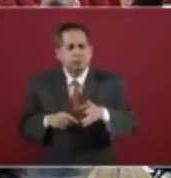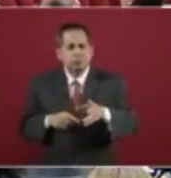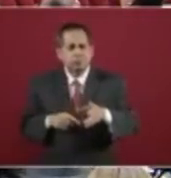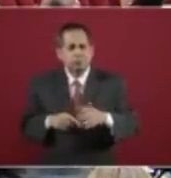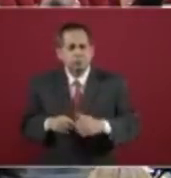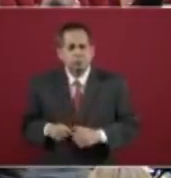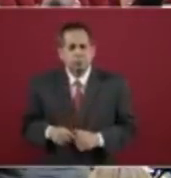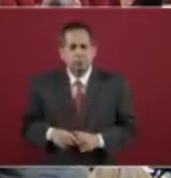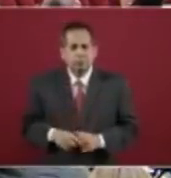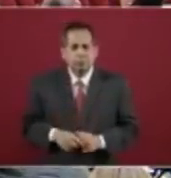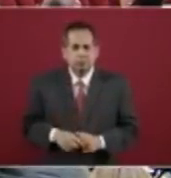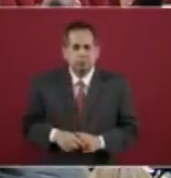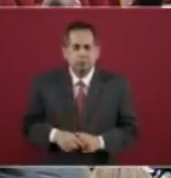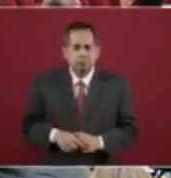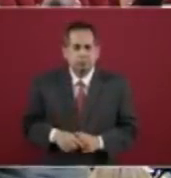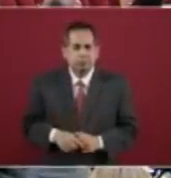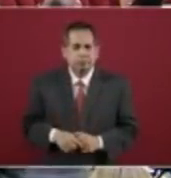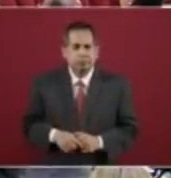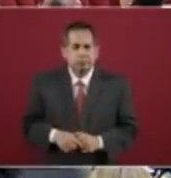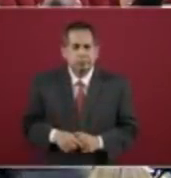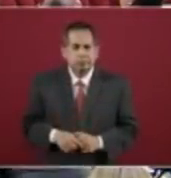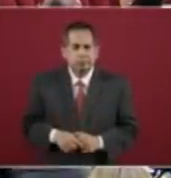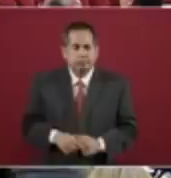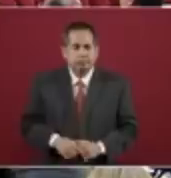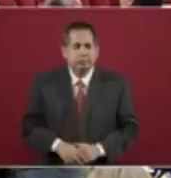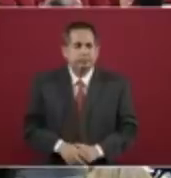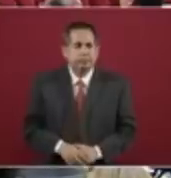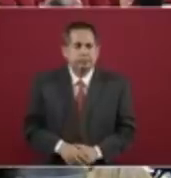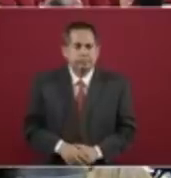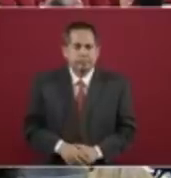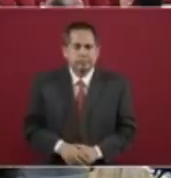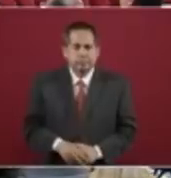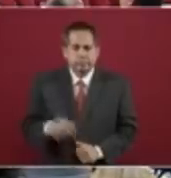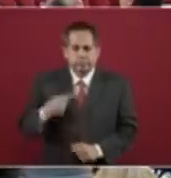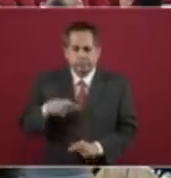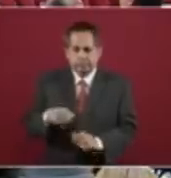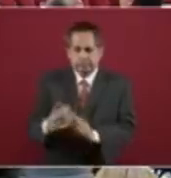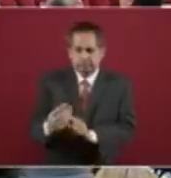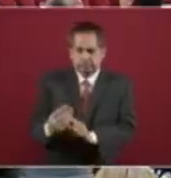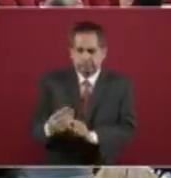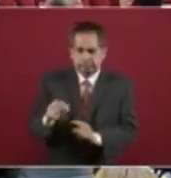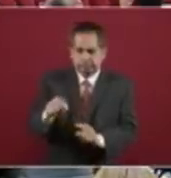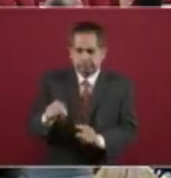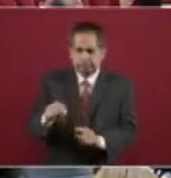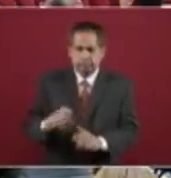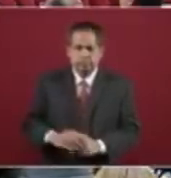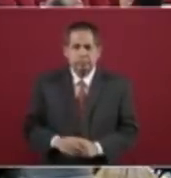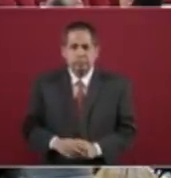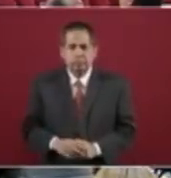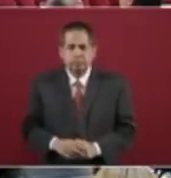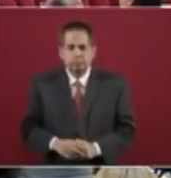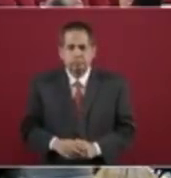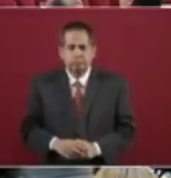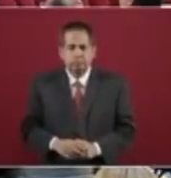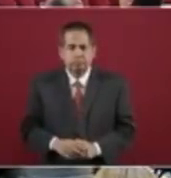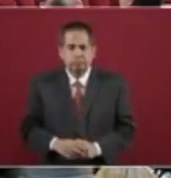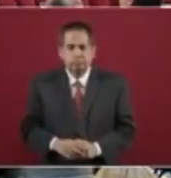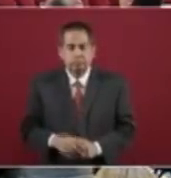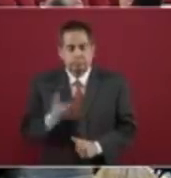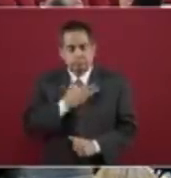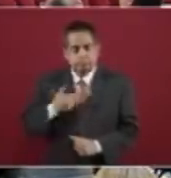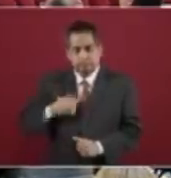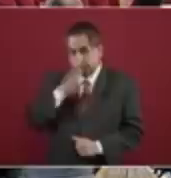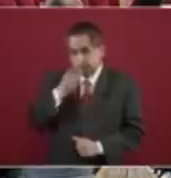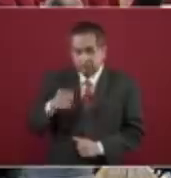la podría presentar diariamente con base en las reuniones de gabinete? ¿Es una forma de medir y de… Nosotros